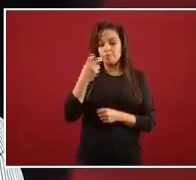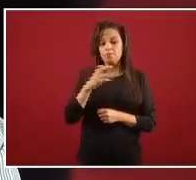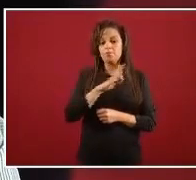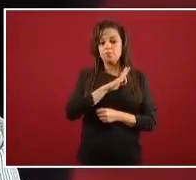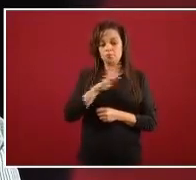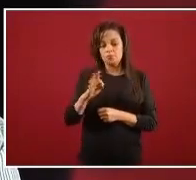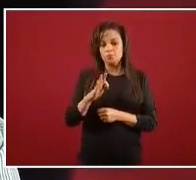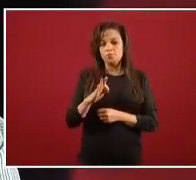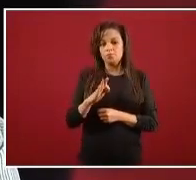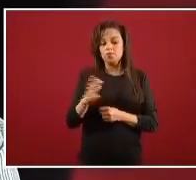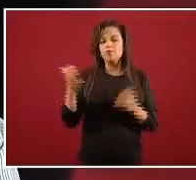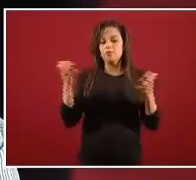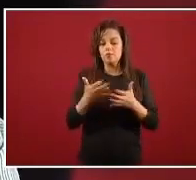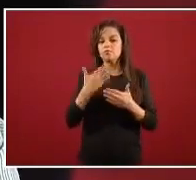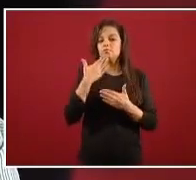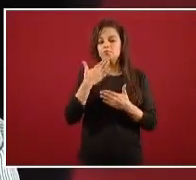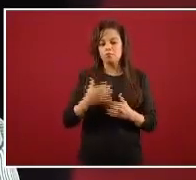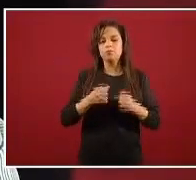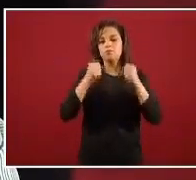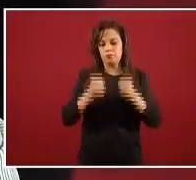garantizar su cumplimiento.